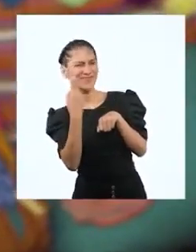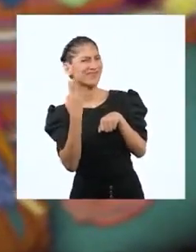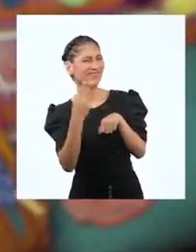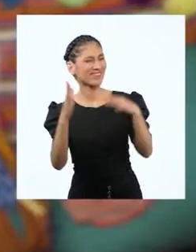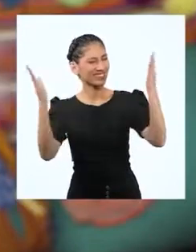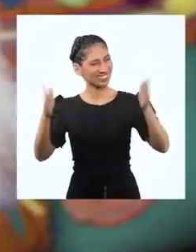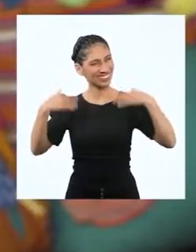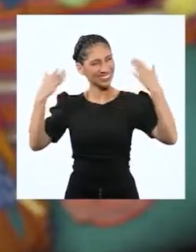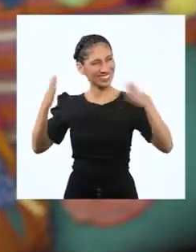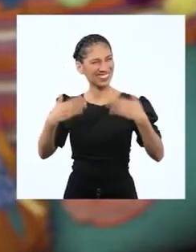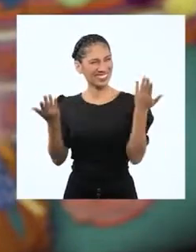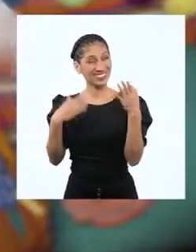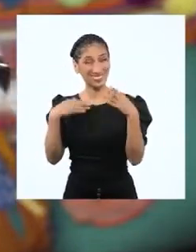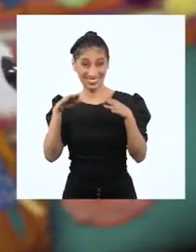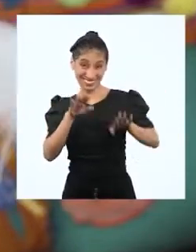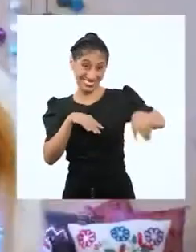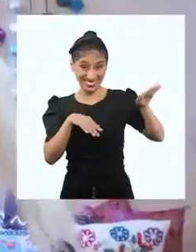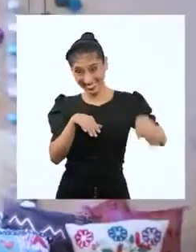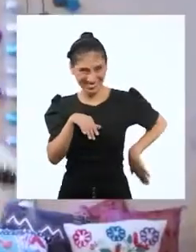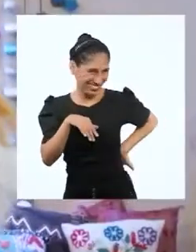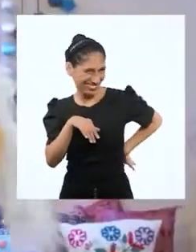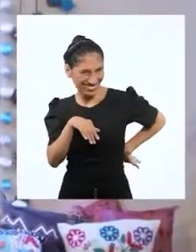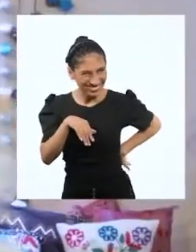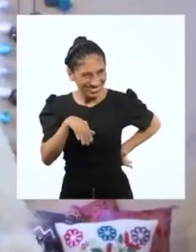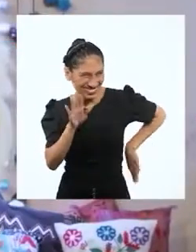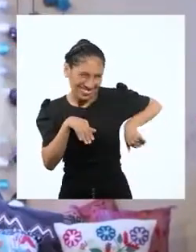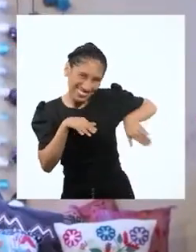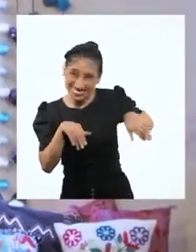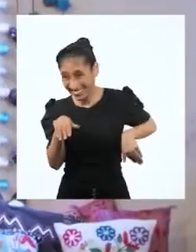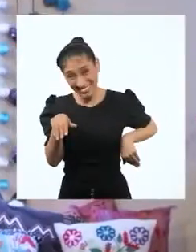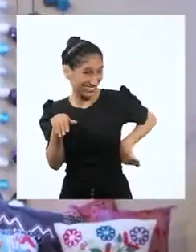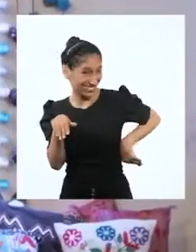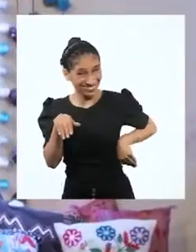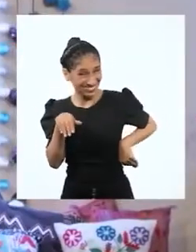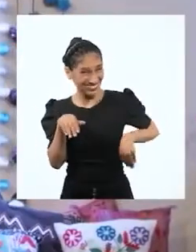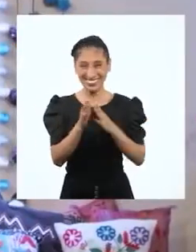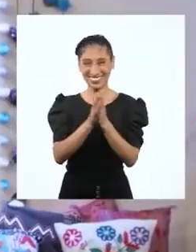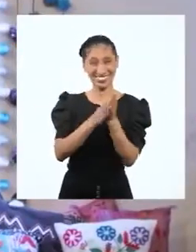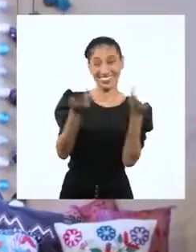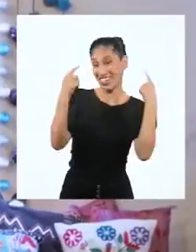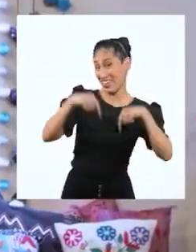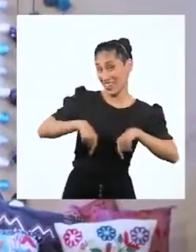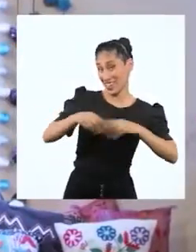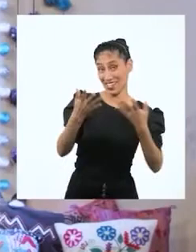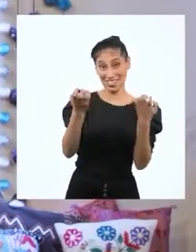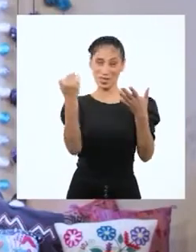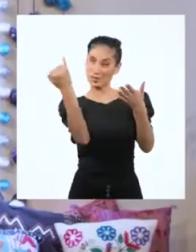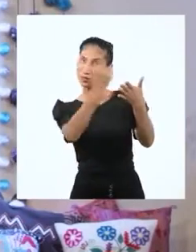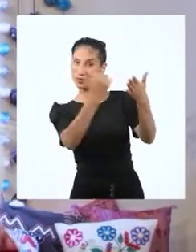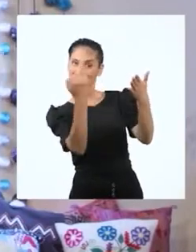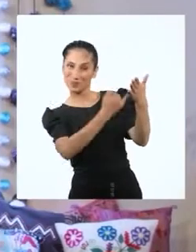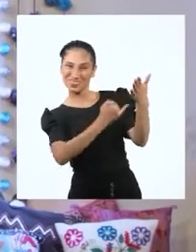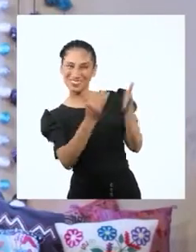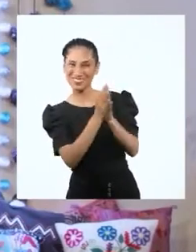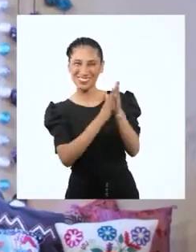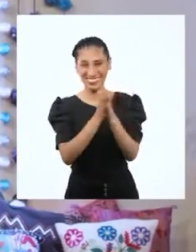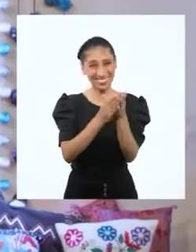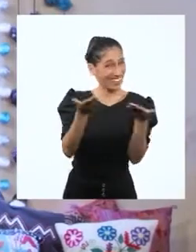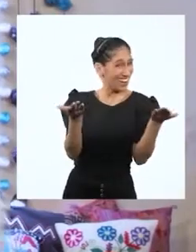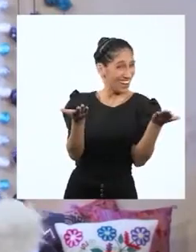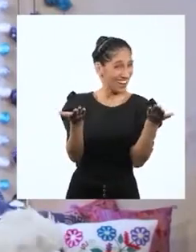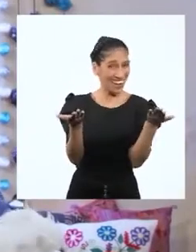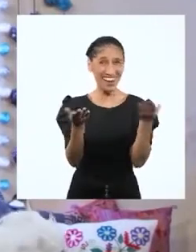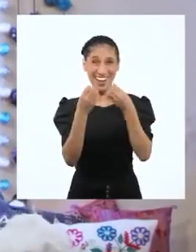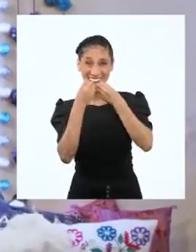¡Héctor! Estoy tan contento que mi colita no deja de moverse de la emoción. Y ahora quiero